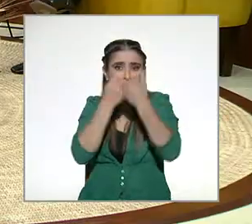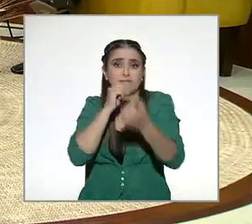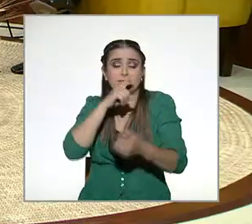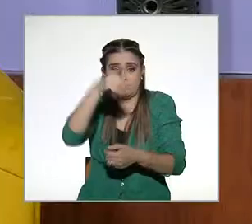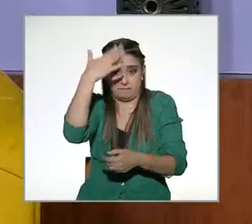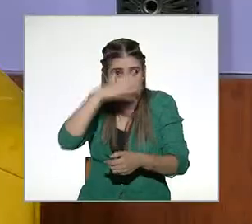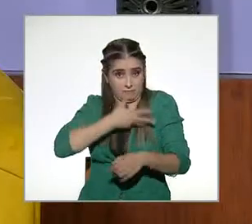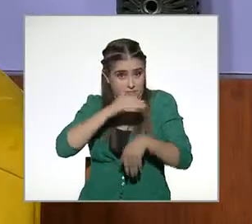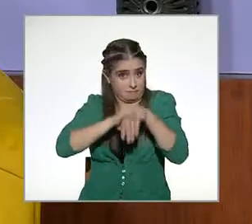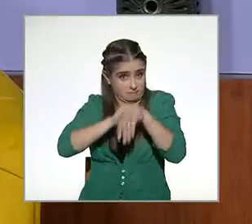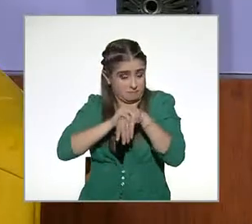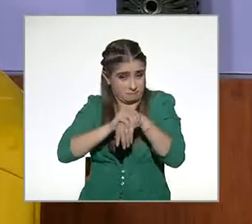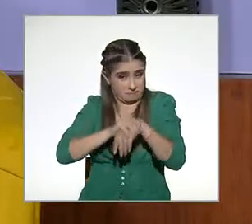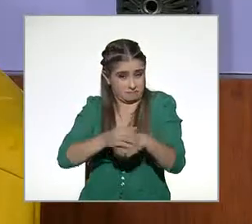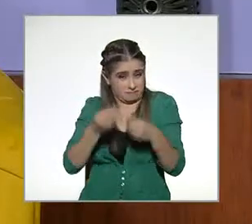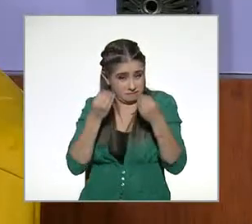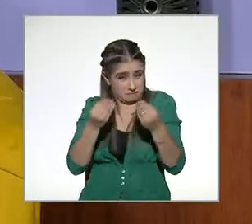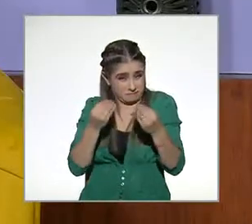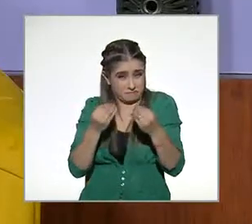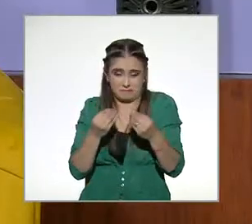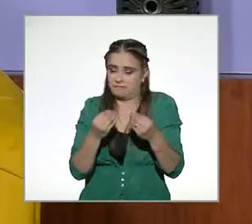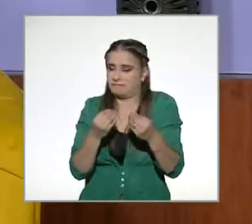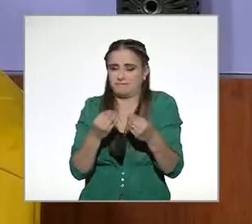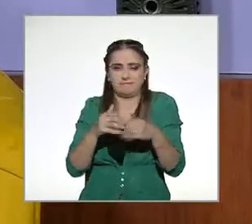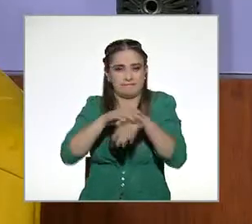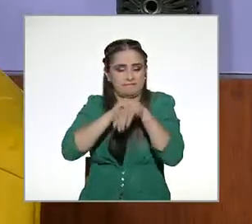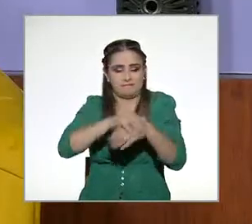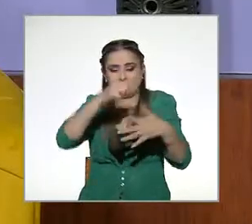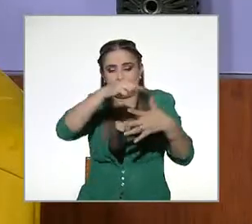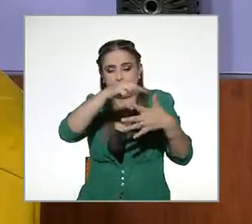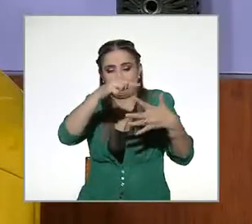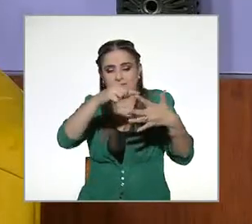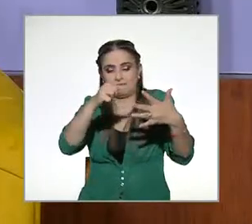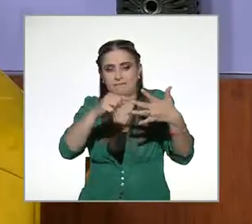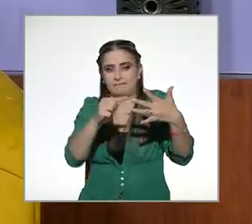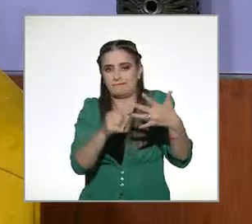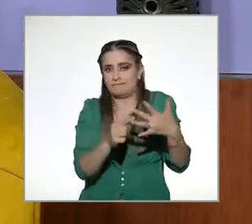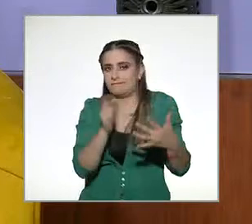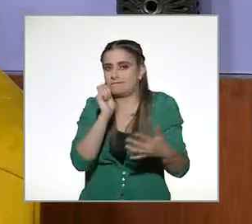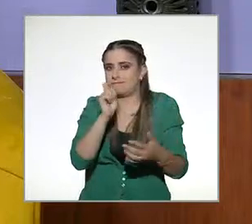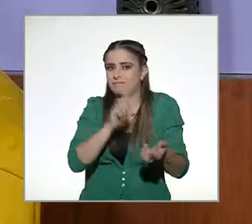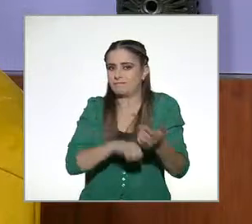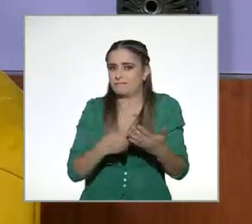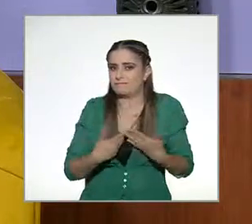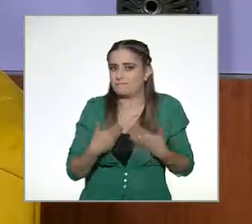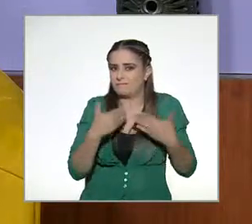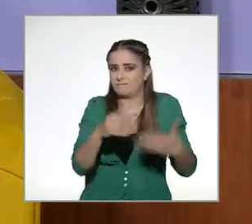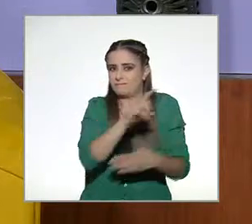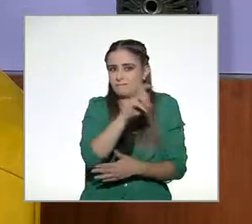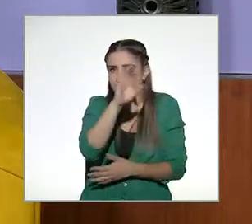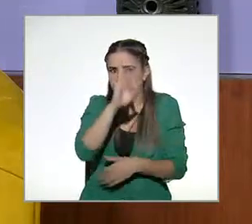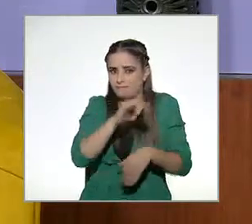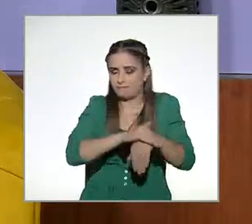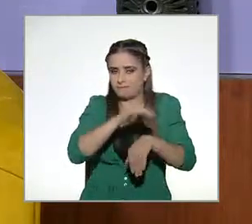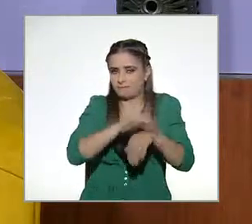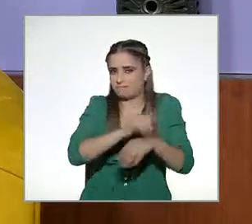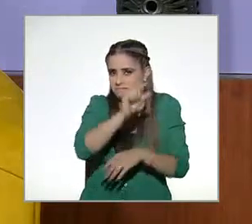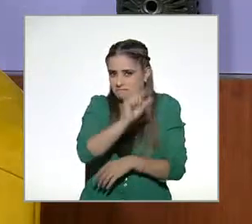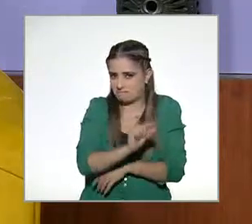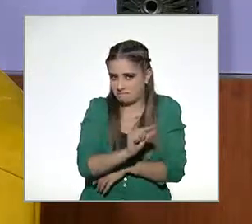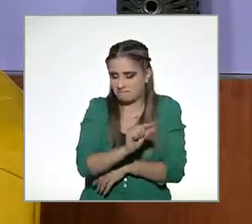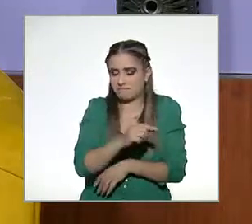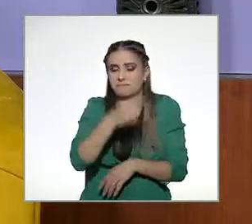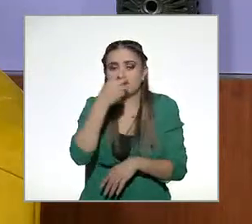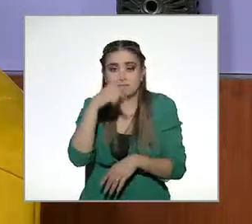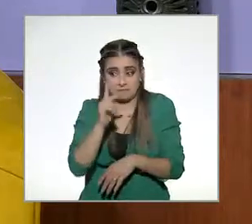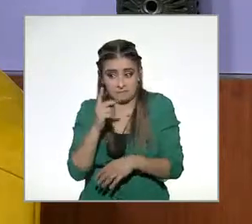y sobran dedos. ¿Por qué? Porque es una experiencia de intimidad, pero de intimidad que se construye y que los niños eventualmente la